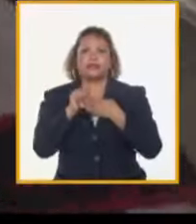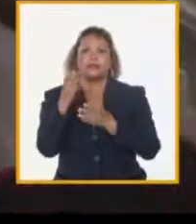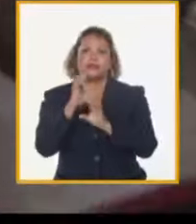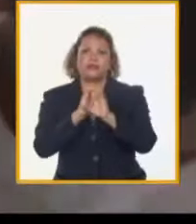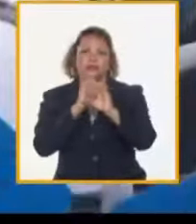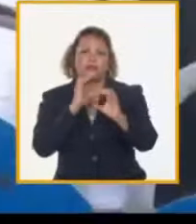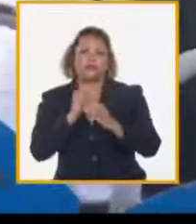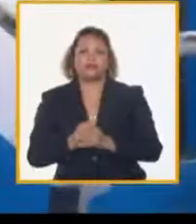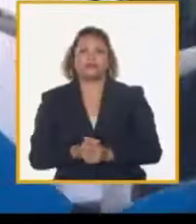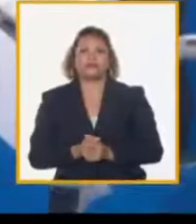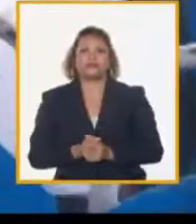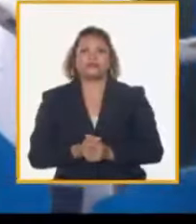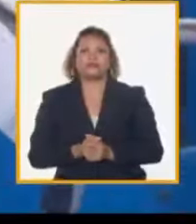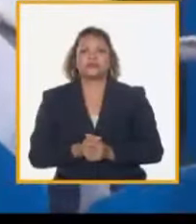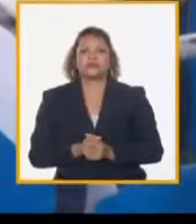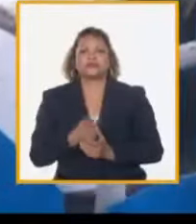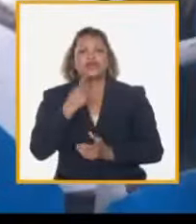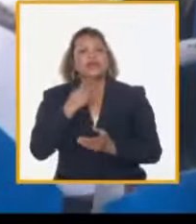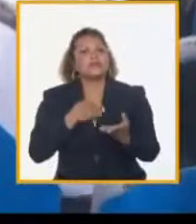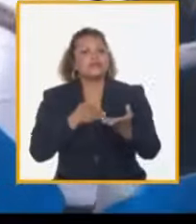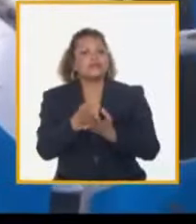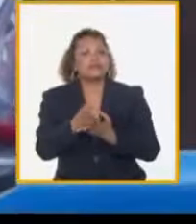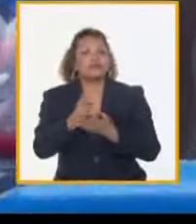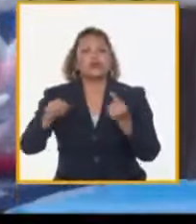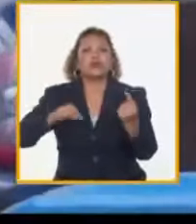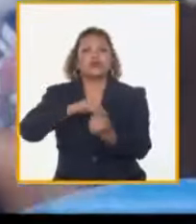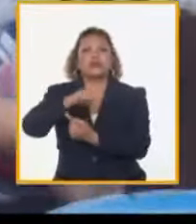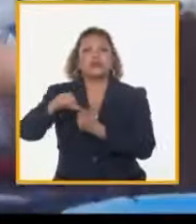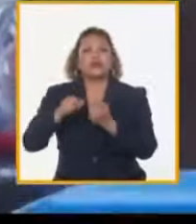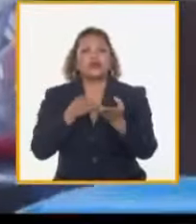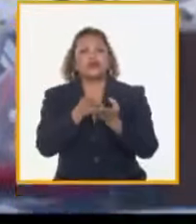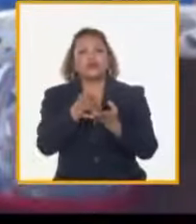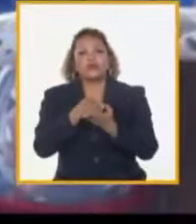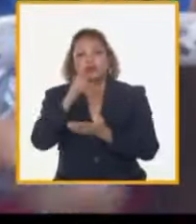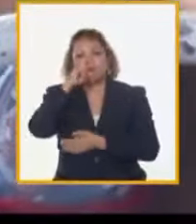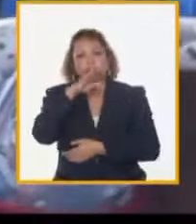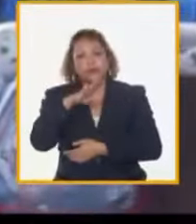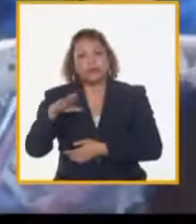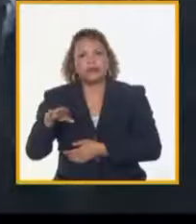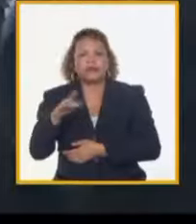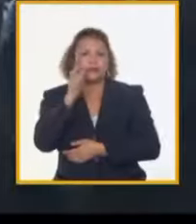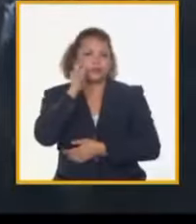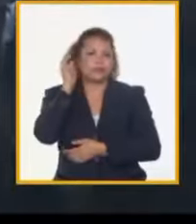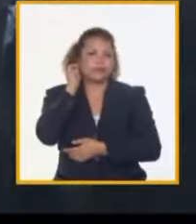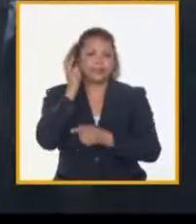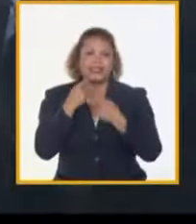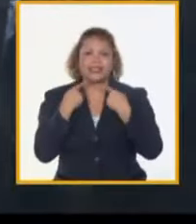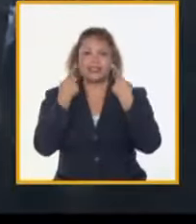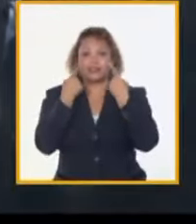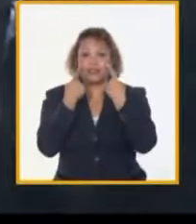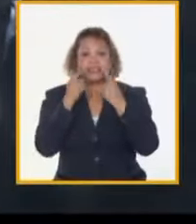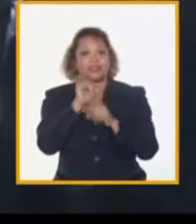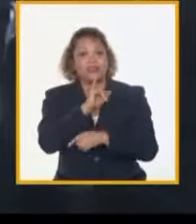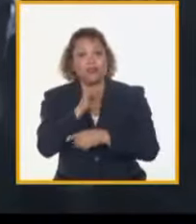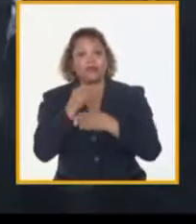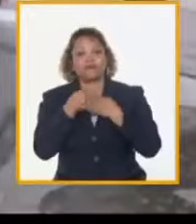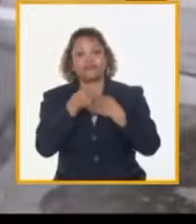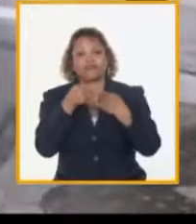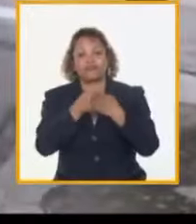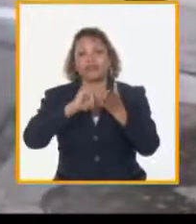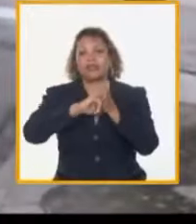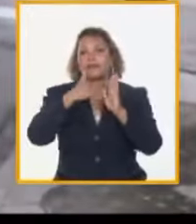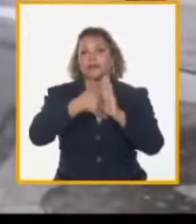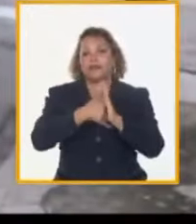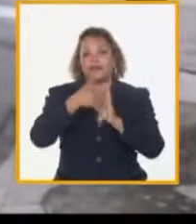garantiza continuidad, aprendizaje y atención especial para estas niñas y niños, cuyas sonrisas también impulsan nuestro proyecto